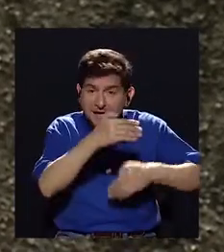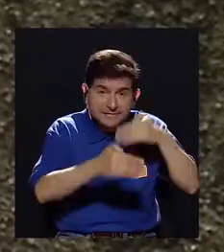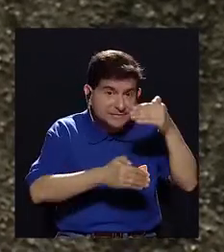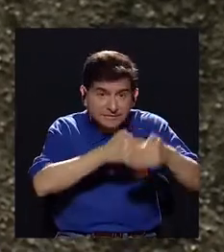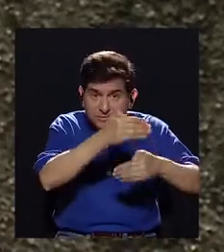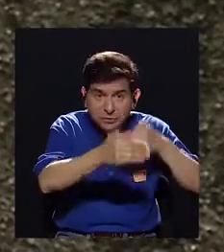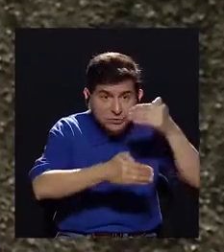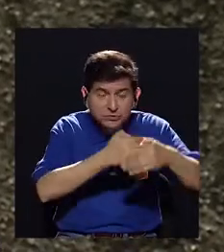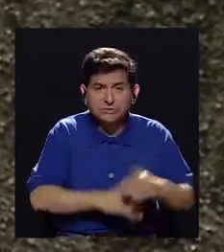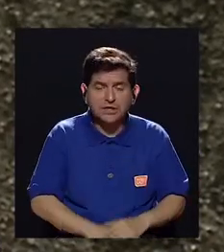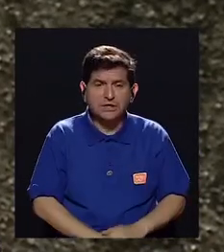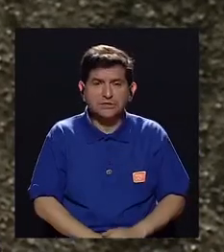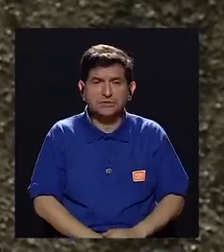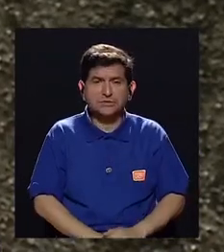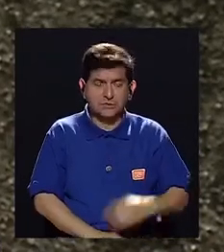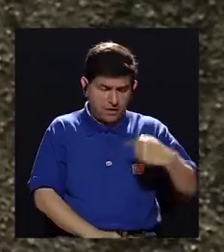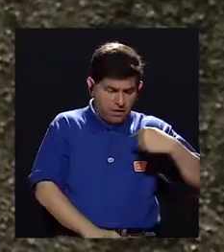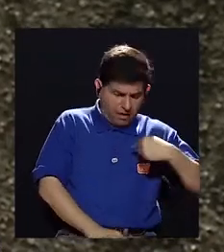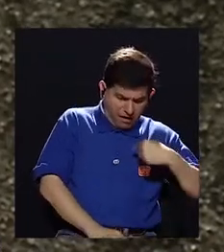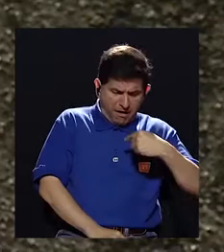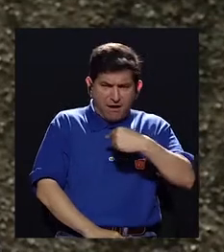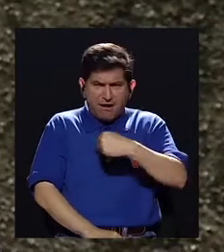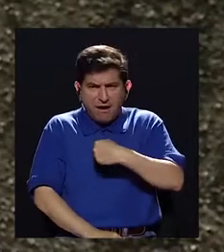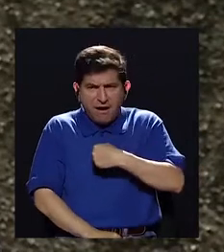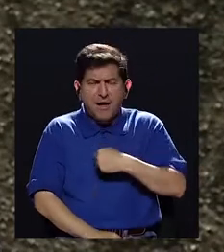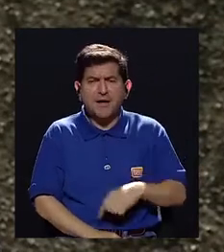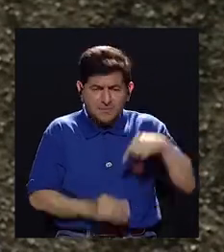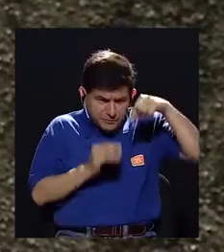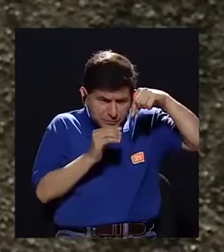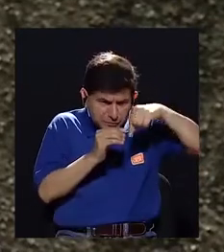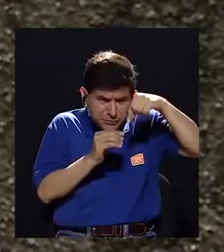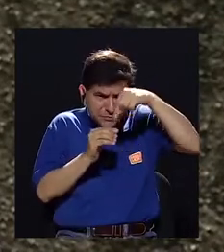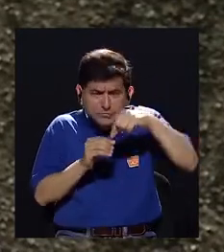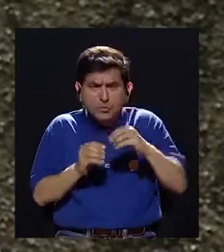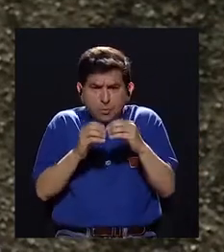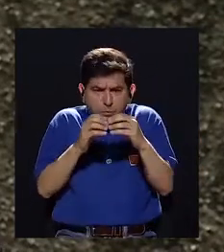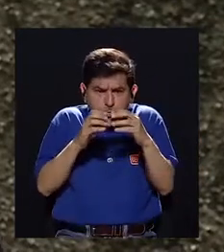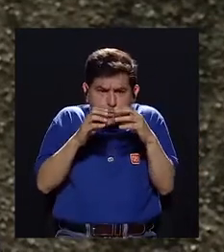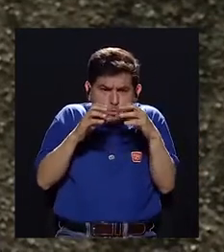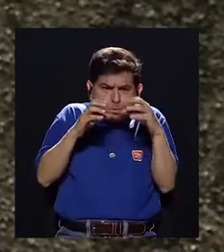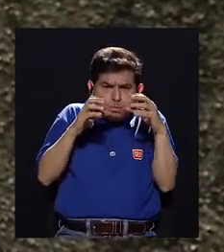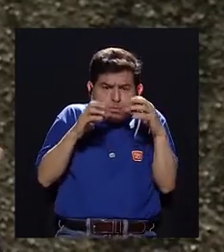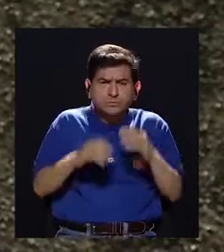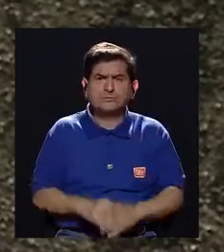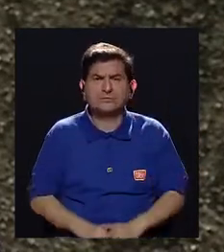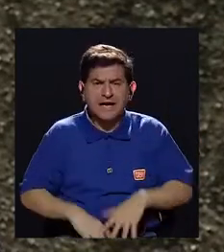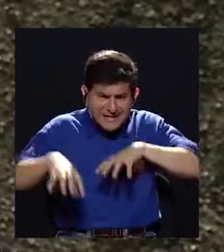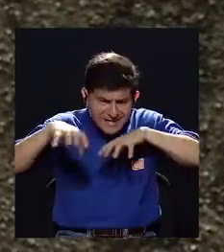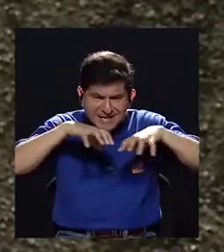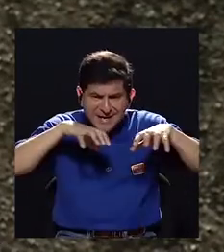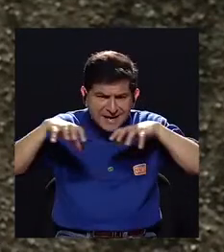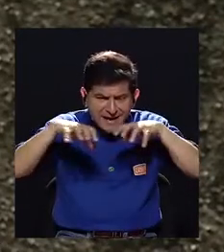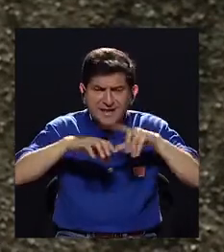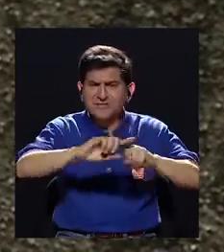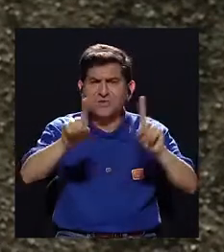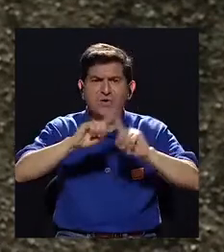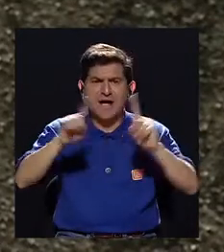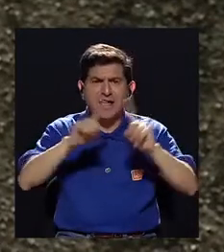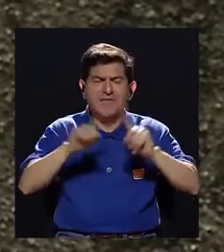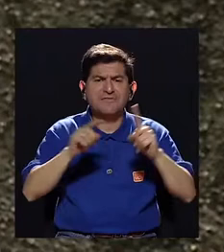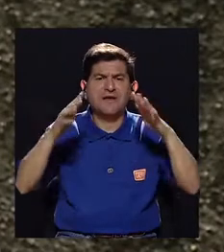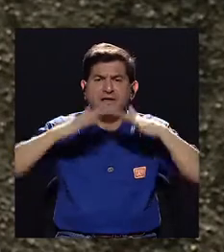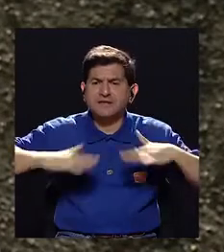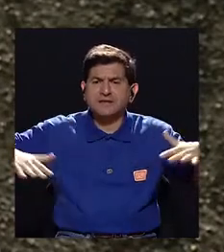un proceso en donde los bronquios empiezan, al estar inflamados, pues tener reacciones a